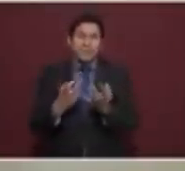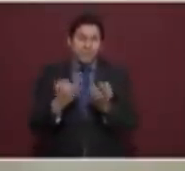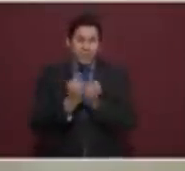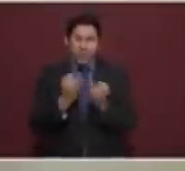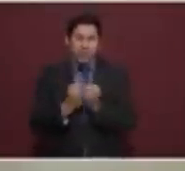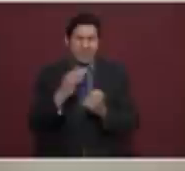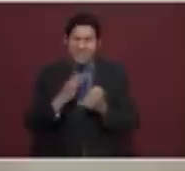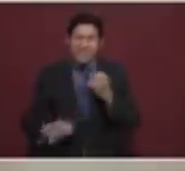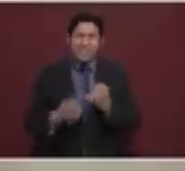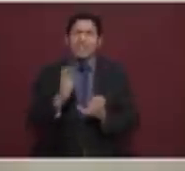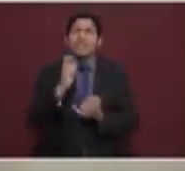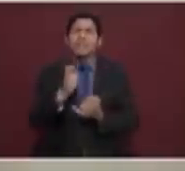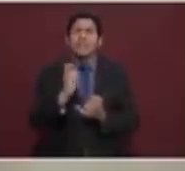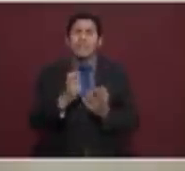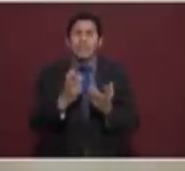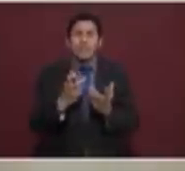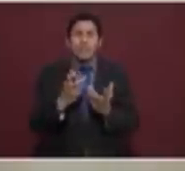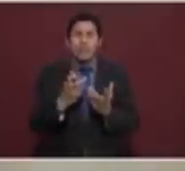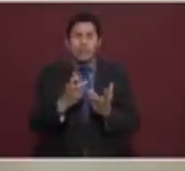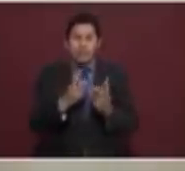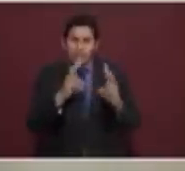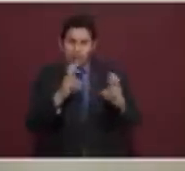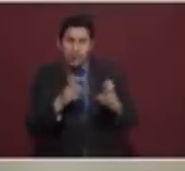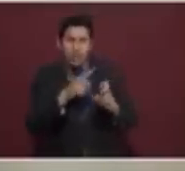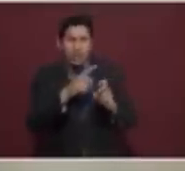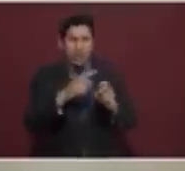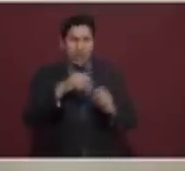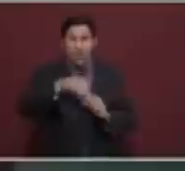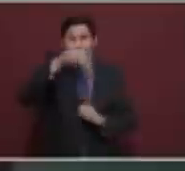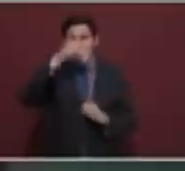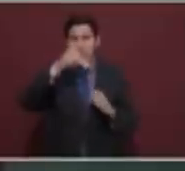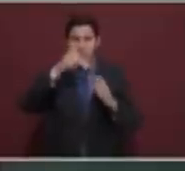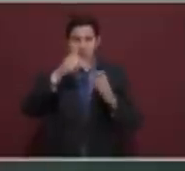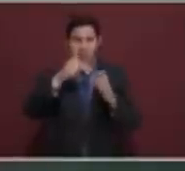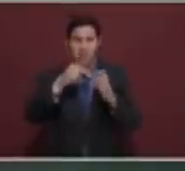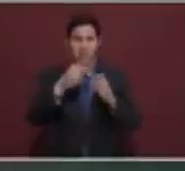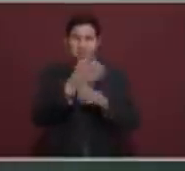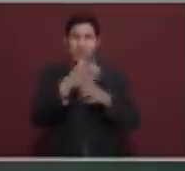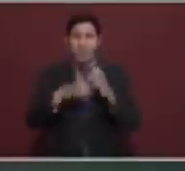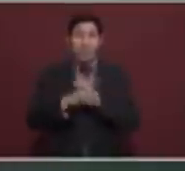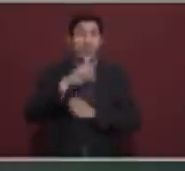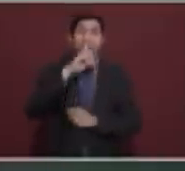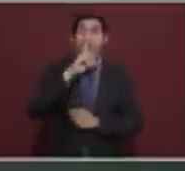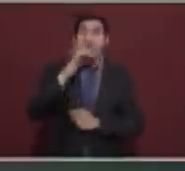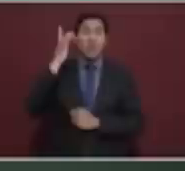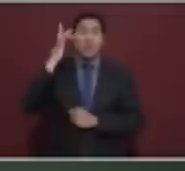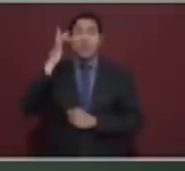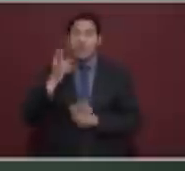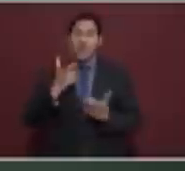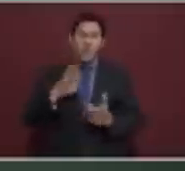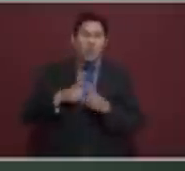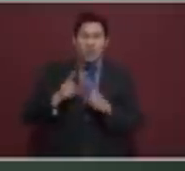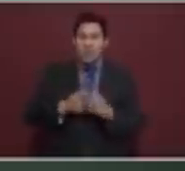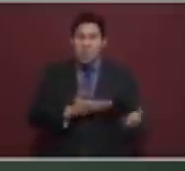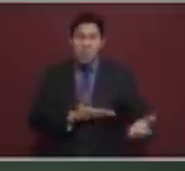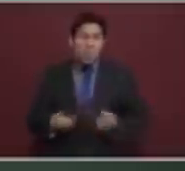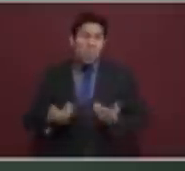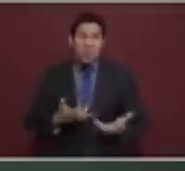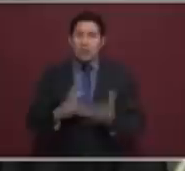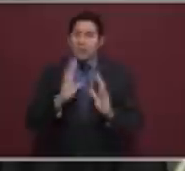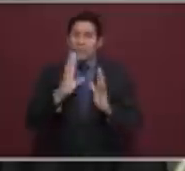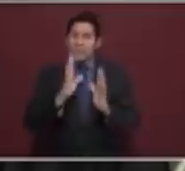tráfico de armas tanto del norte hacia el sur en la parte que corresponde al gobierno